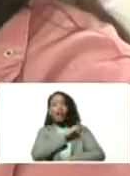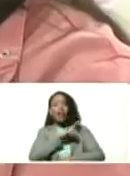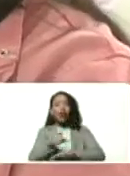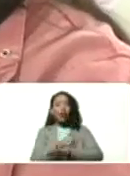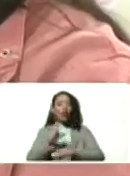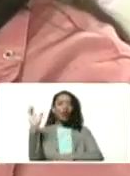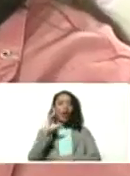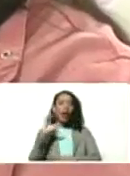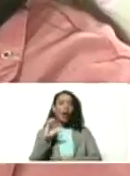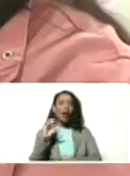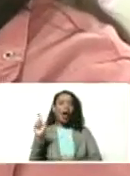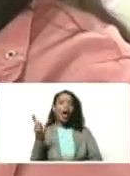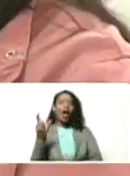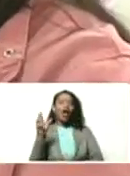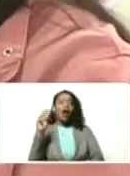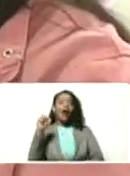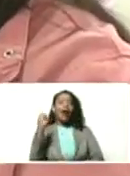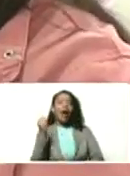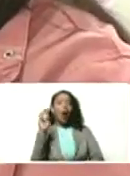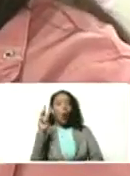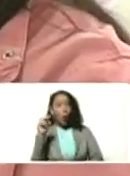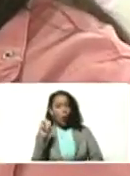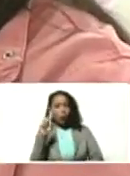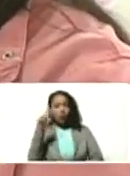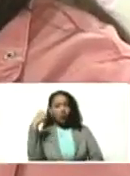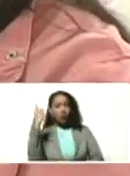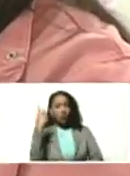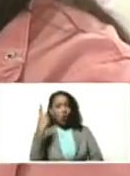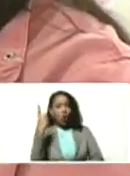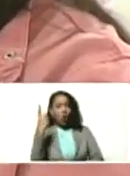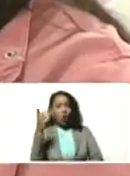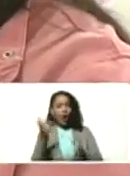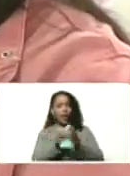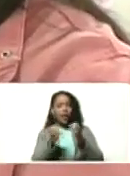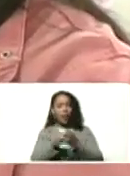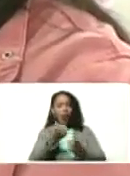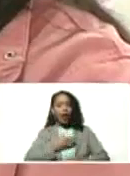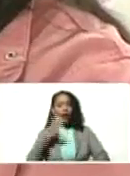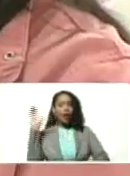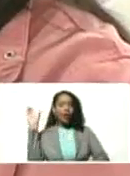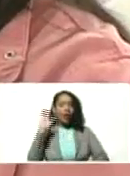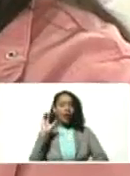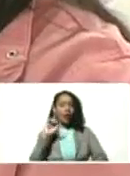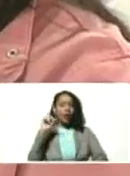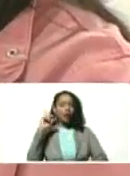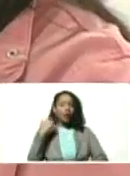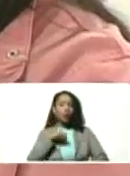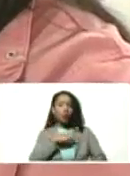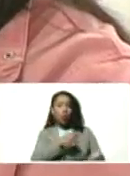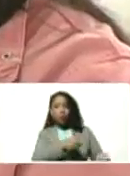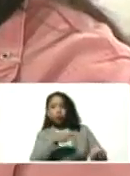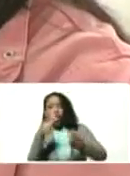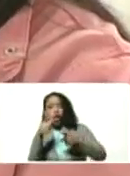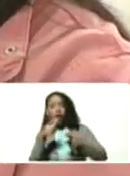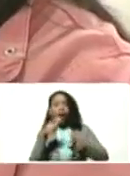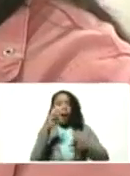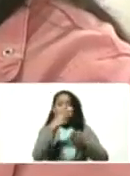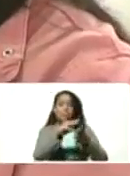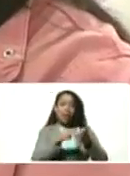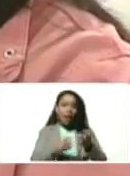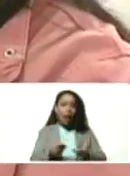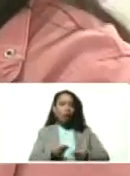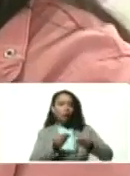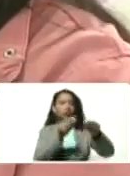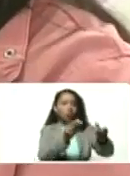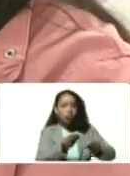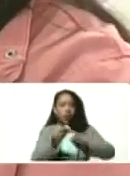de Caracas, un solo equipo, todos con el poder popular activado, con las Bricomiles, llevándole el material para